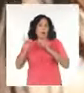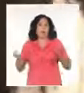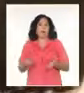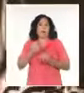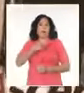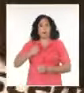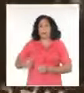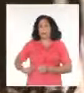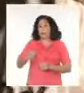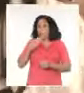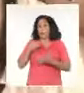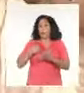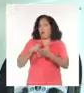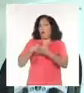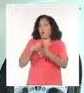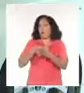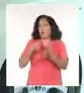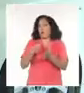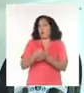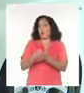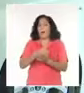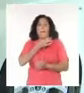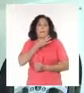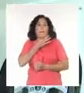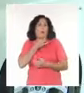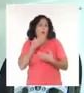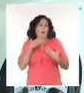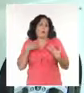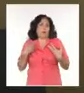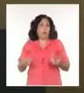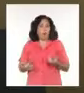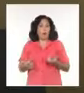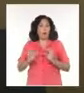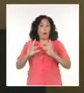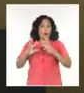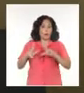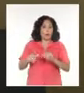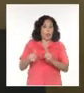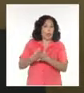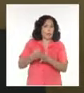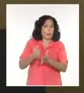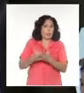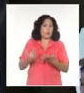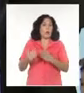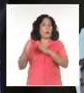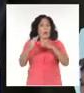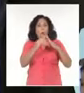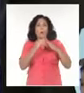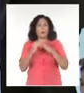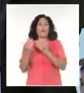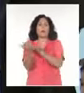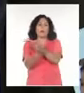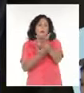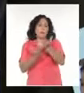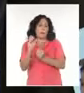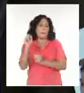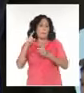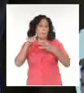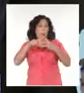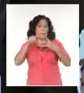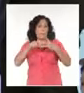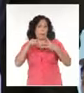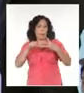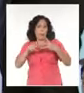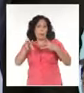el enfrentamiento a la pobreza, enfrentamiento a la corrupción, comunidad de destino compartido. Tres principios marcan la